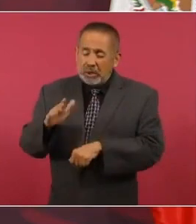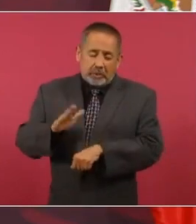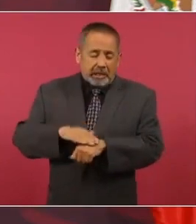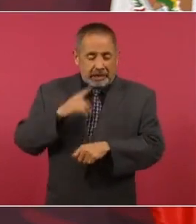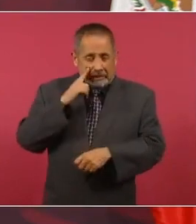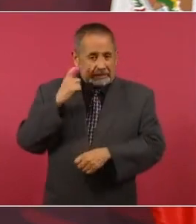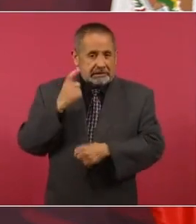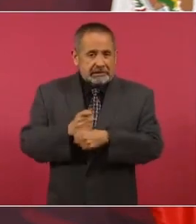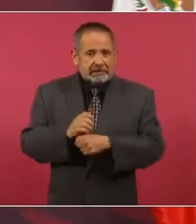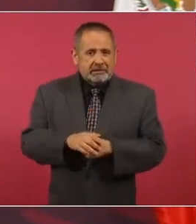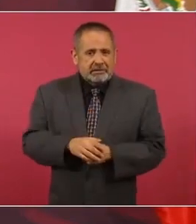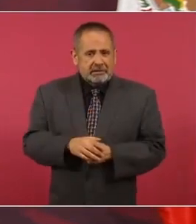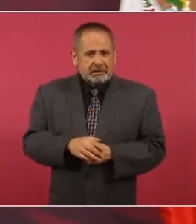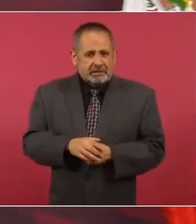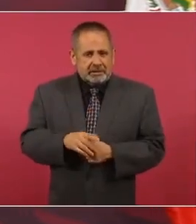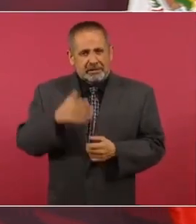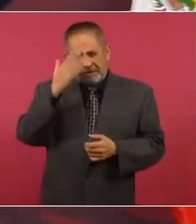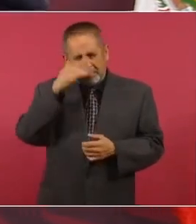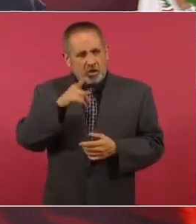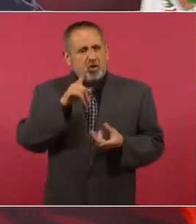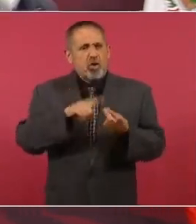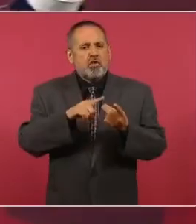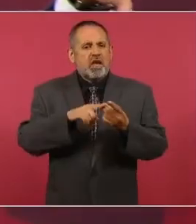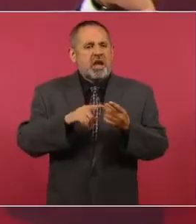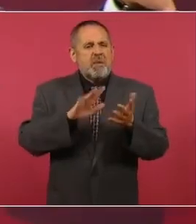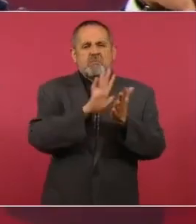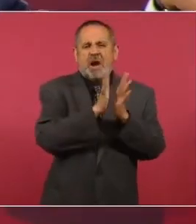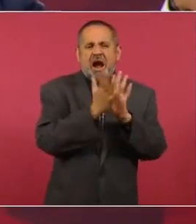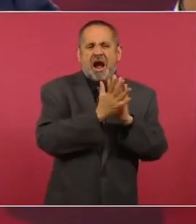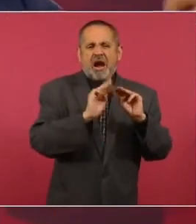donde están las sedes de las organizaciones.